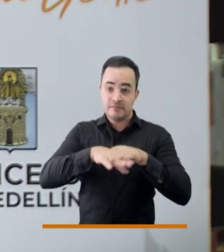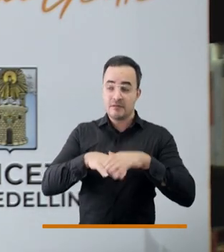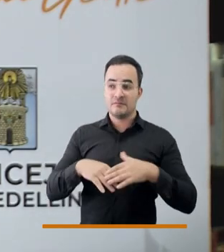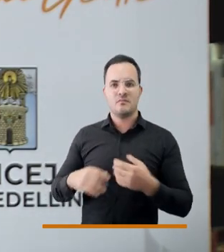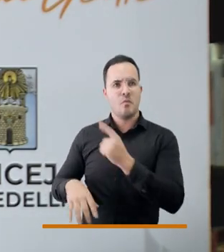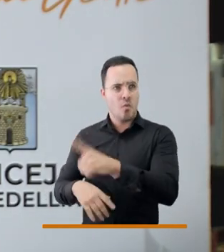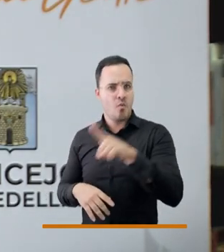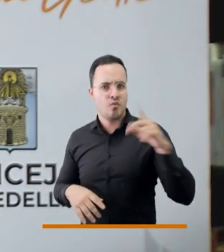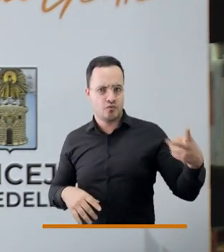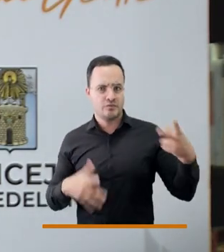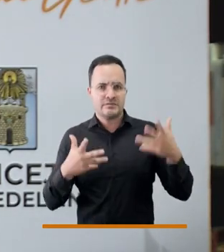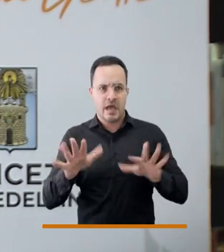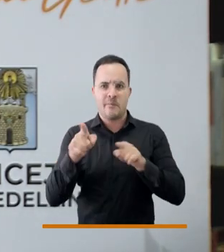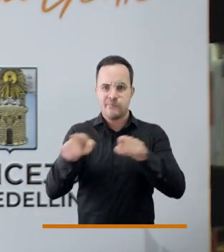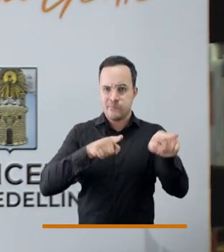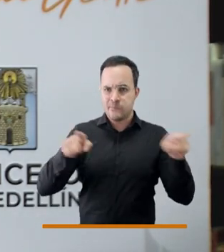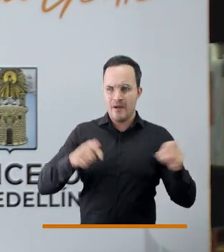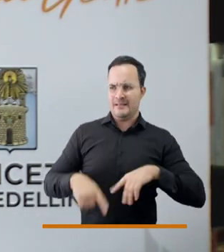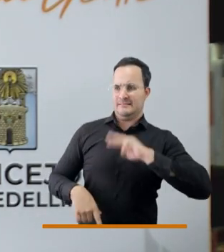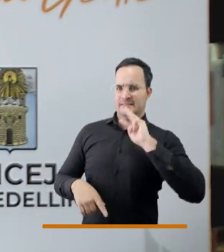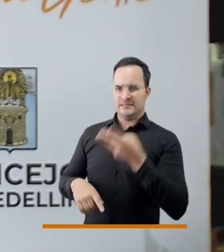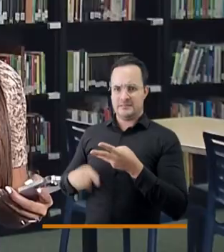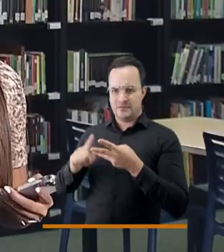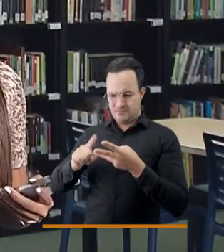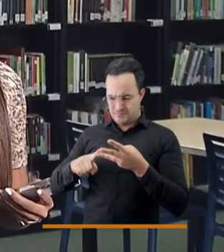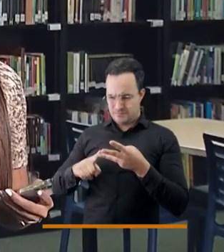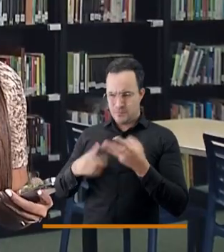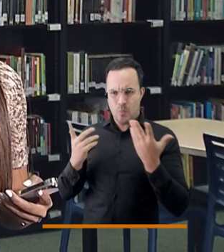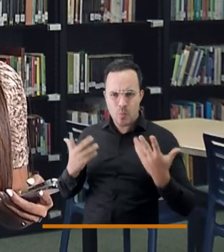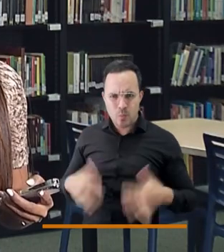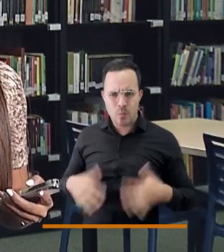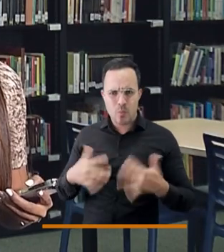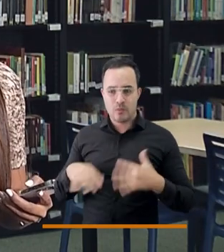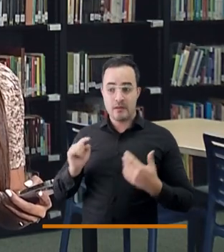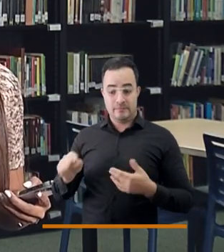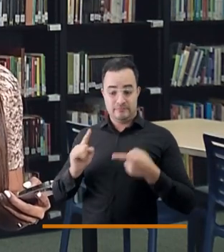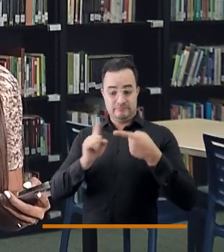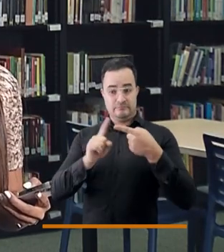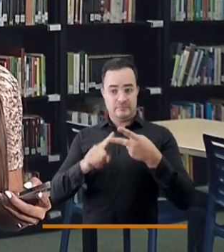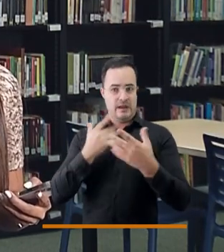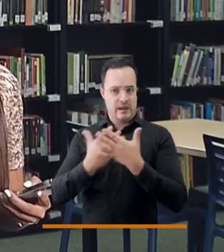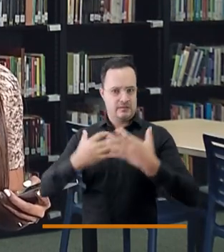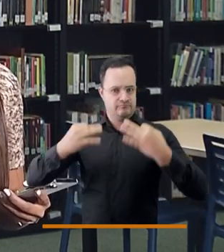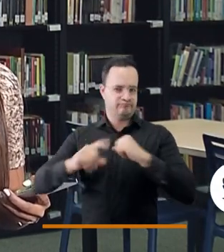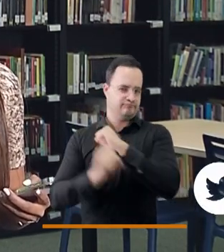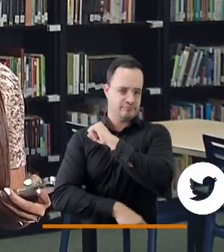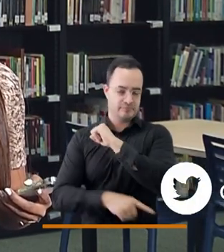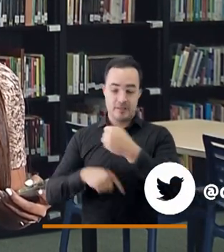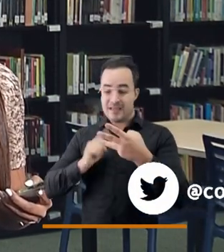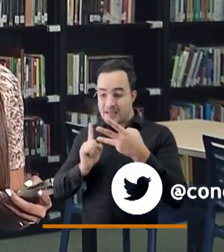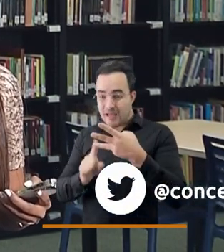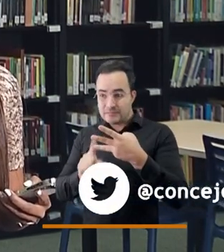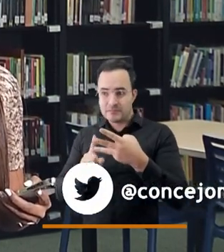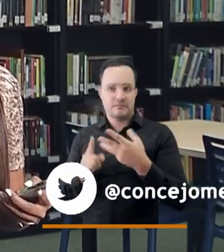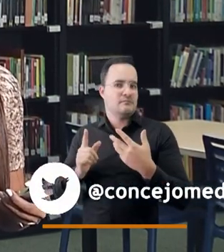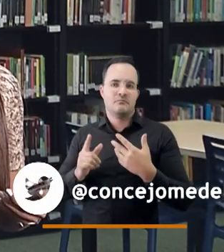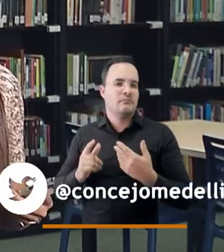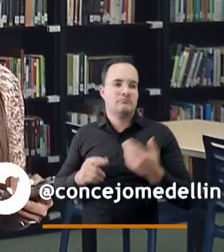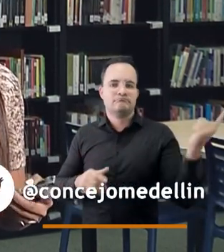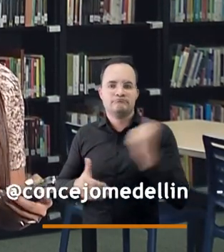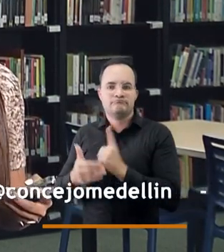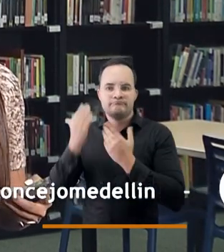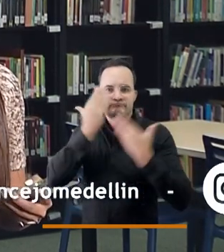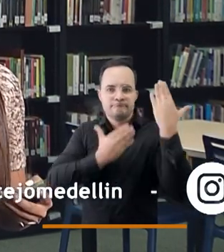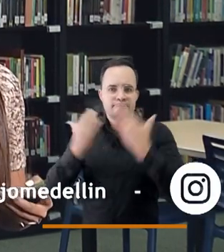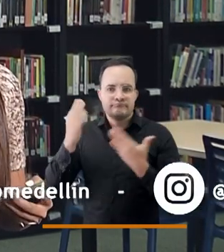es la tercer cárcel que se construye en el territorio con el agravante de que es para sindicados, es decir, hay un alto flujo de personas llegando y